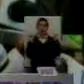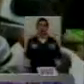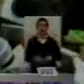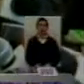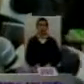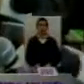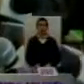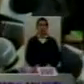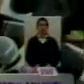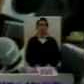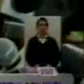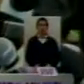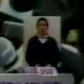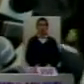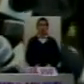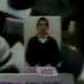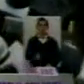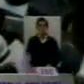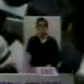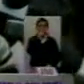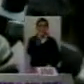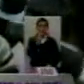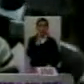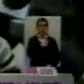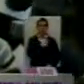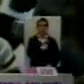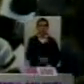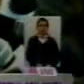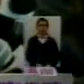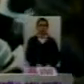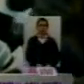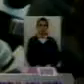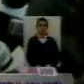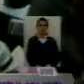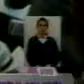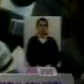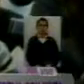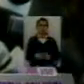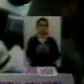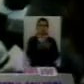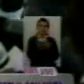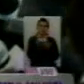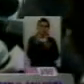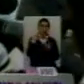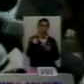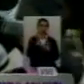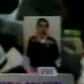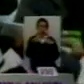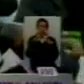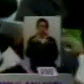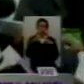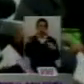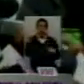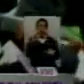sector privado está para eso. El sector privado jamás va a retrasear la inversión. Lo que necesitamos es